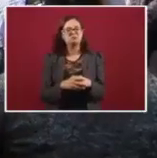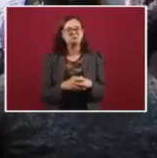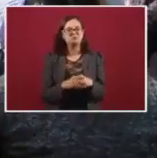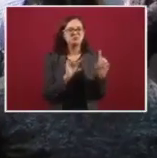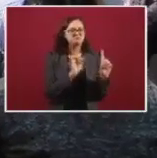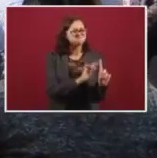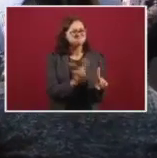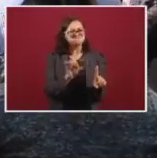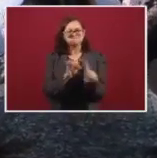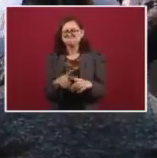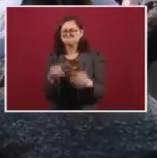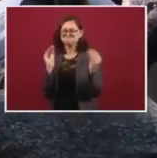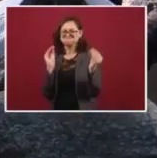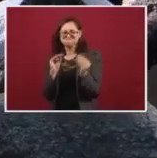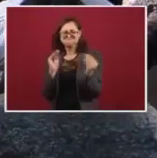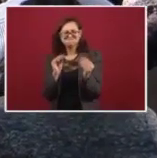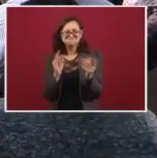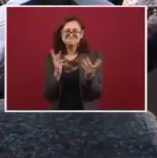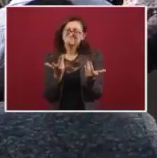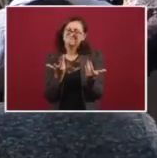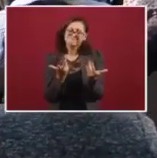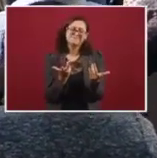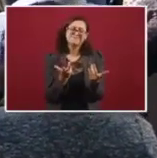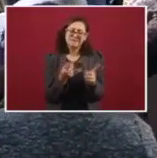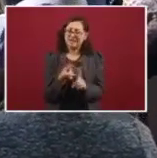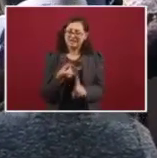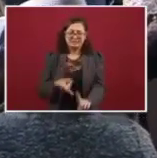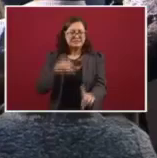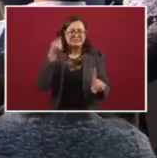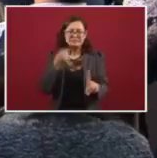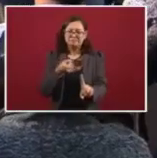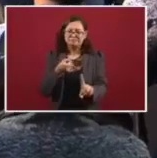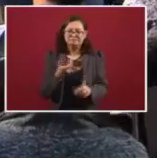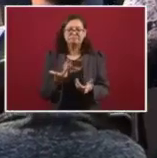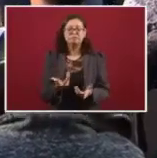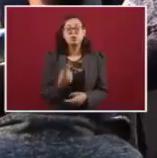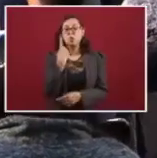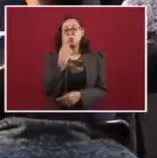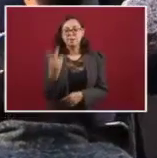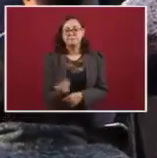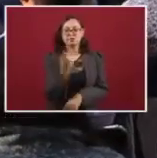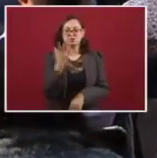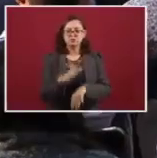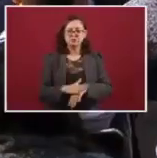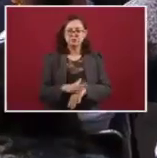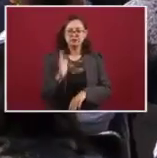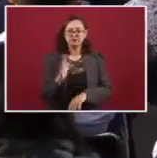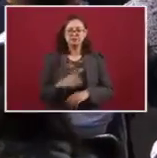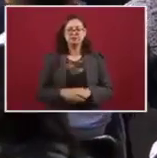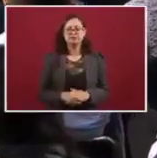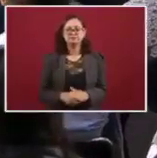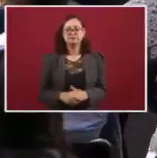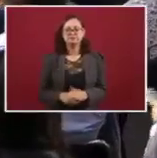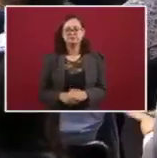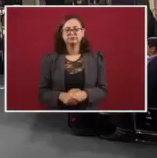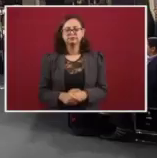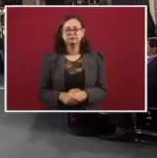pluralidad, debate, y eso es muy bueno, mucho muy bueno. Una más.